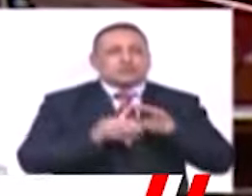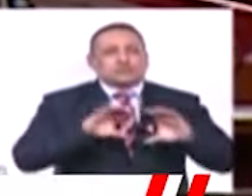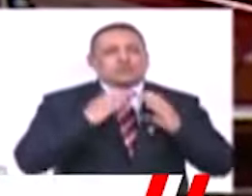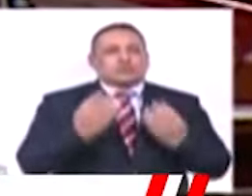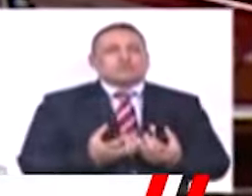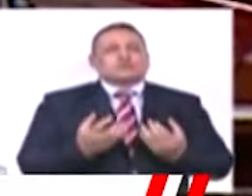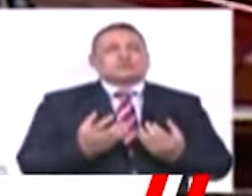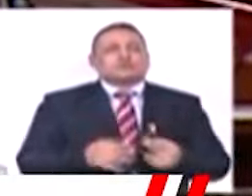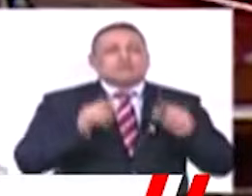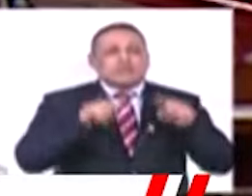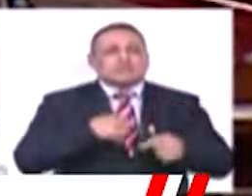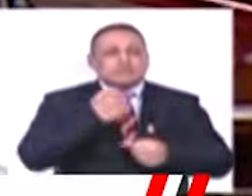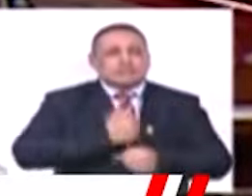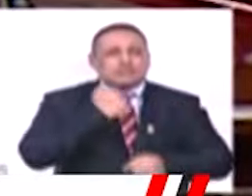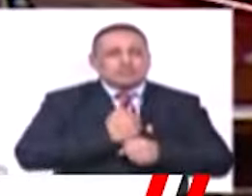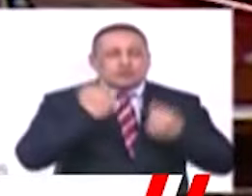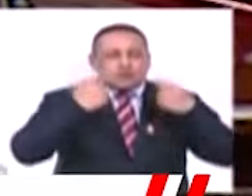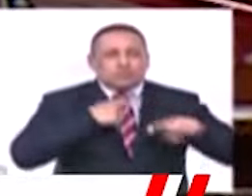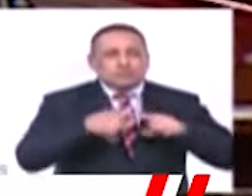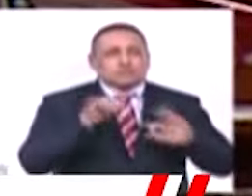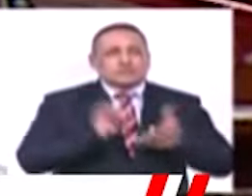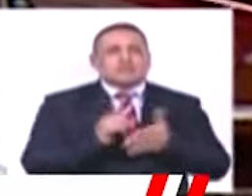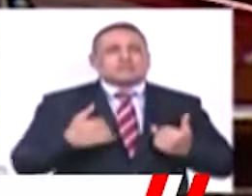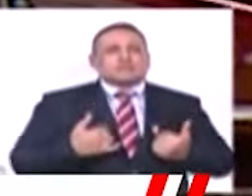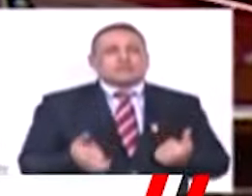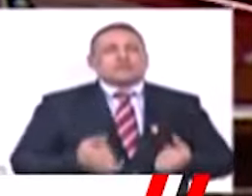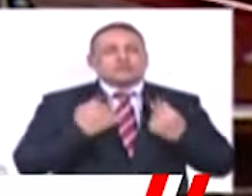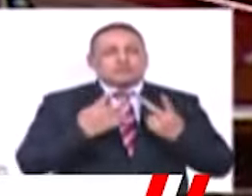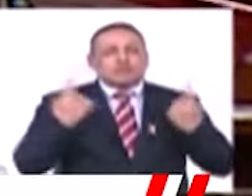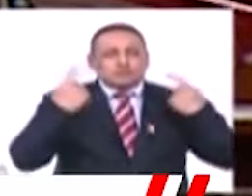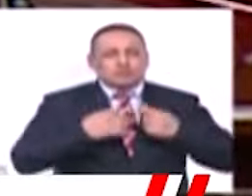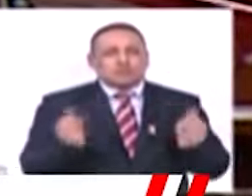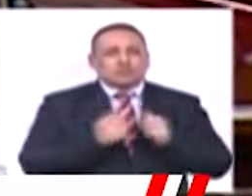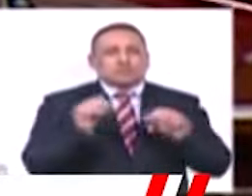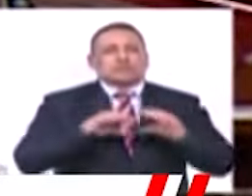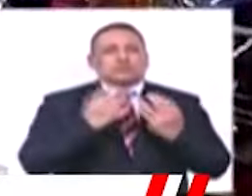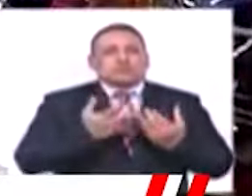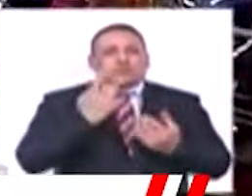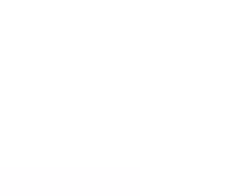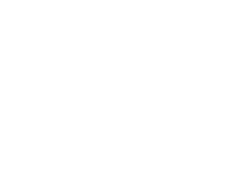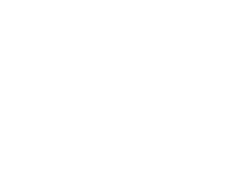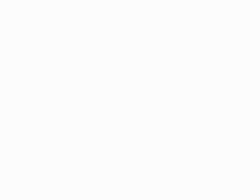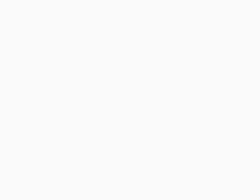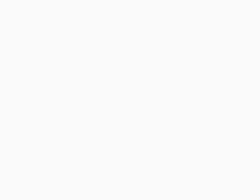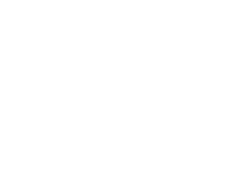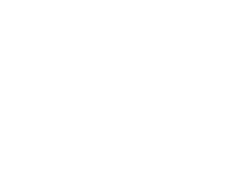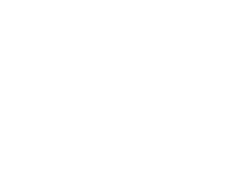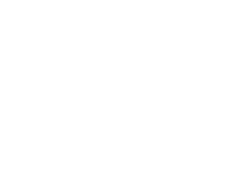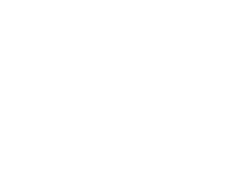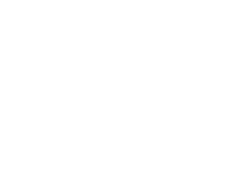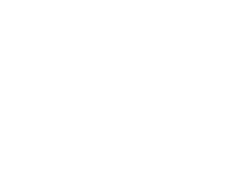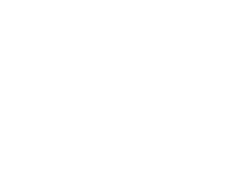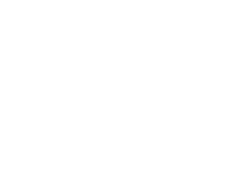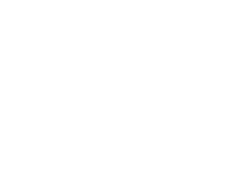Pleno. Ese es el trabajo coordinado que tenemos con nuestro Congreso de la República.